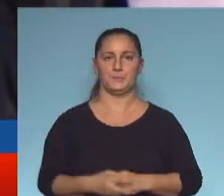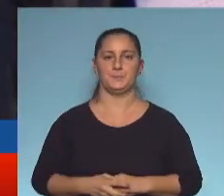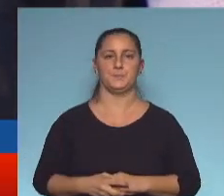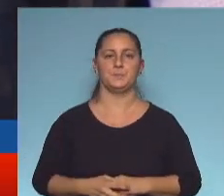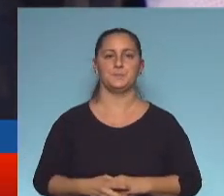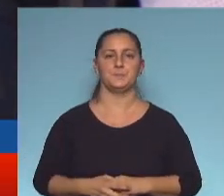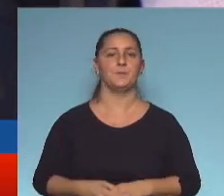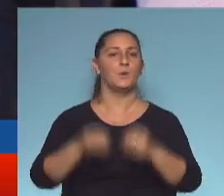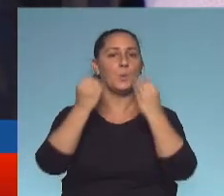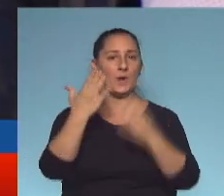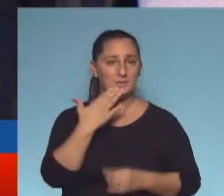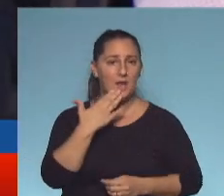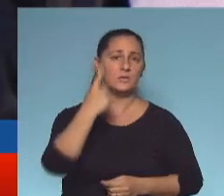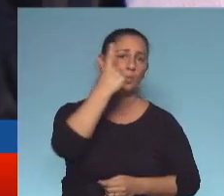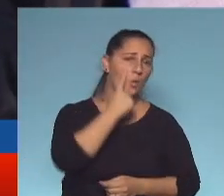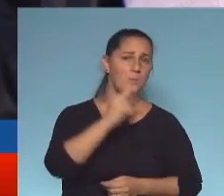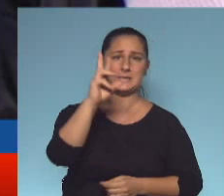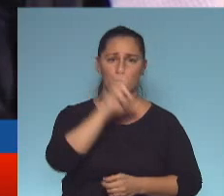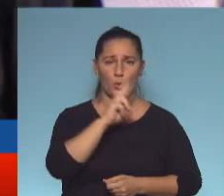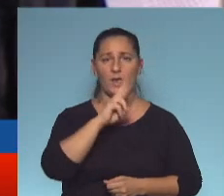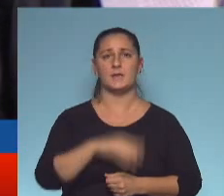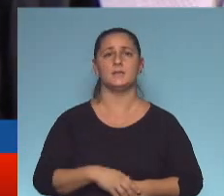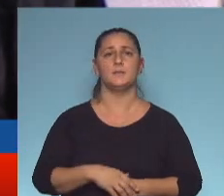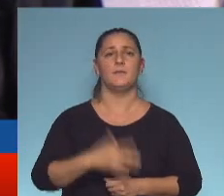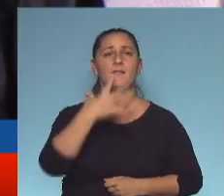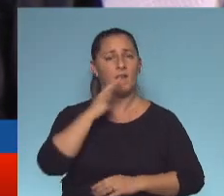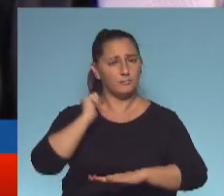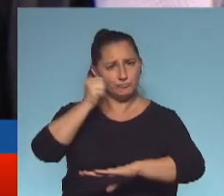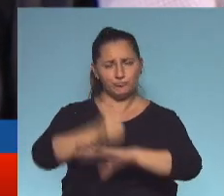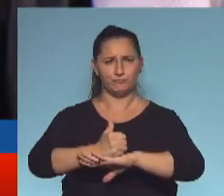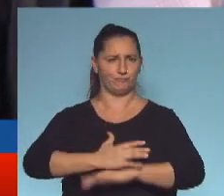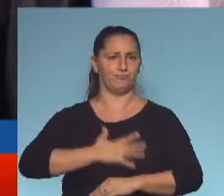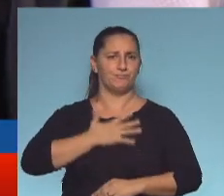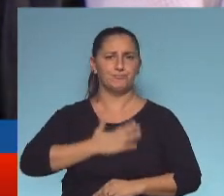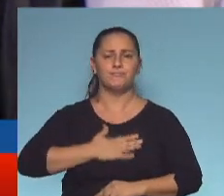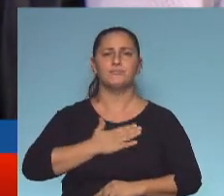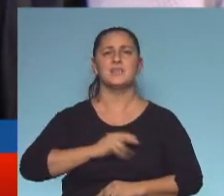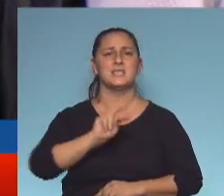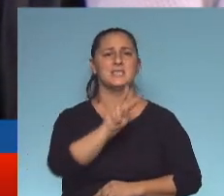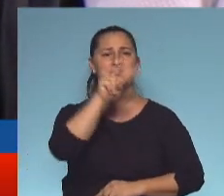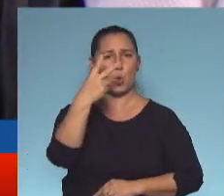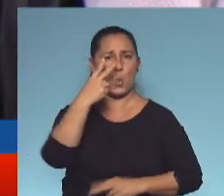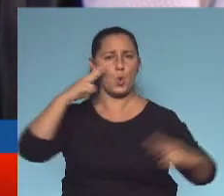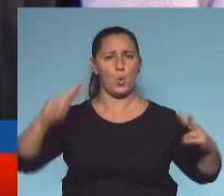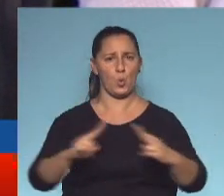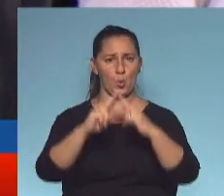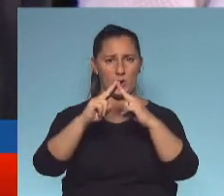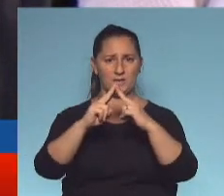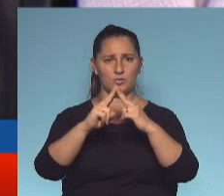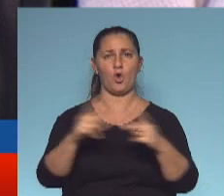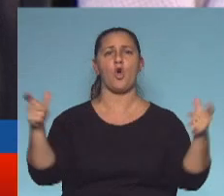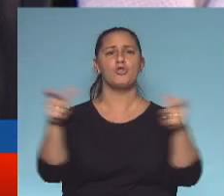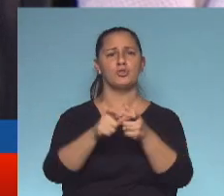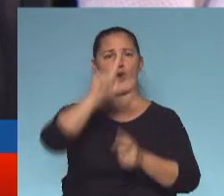Buenas tardes a todos y a todas. Un inmenso gusto estar acá en el segundo encuentro del